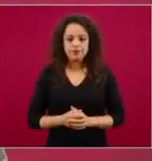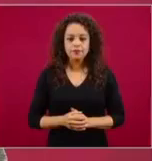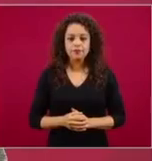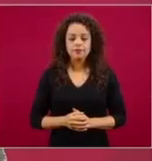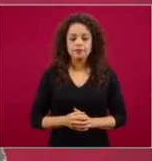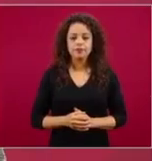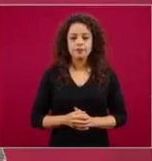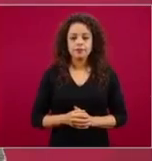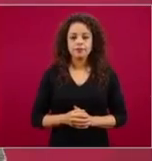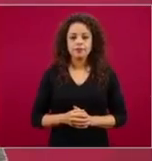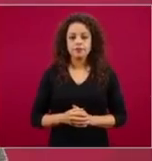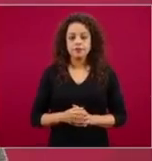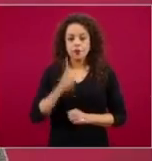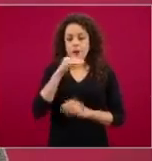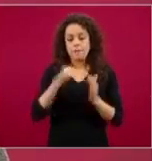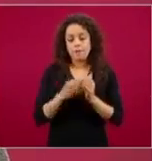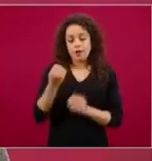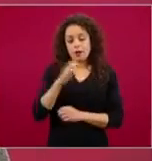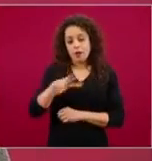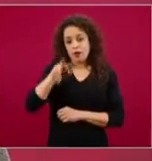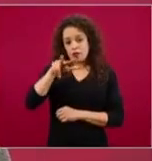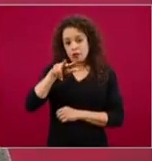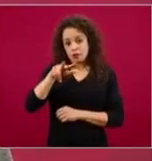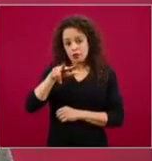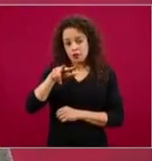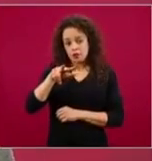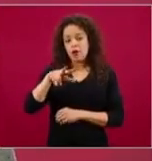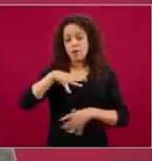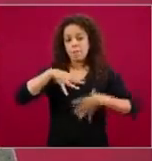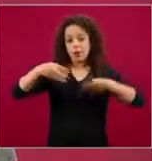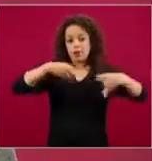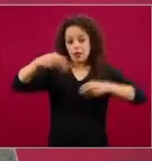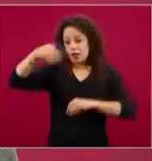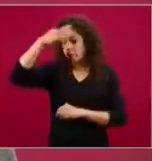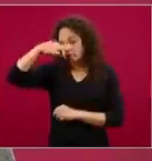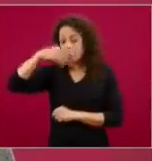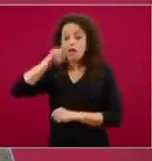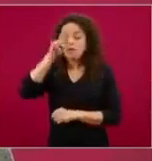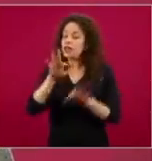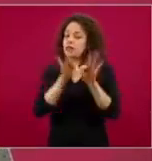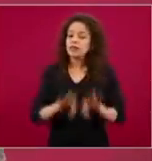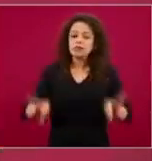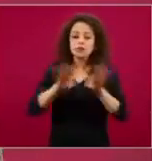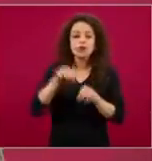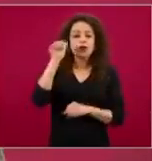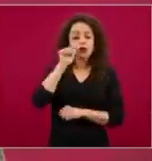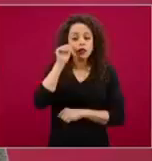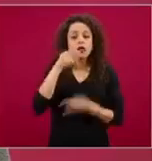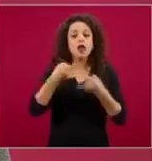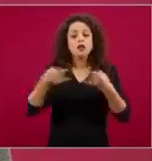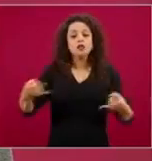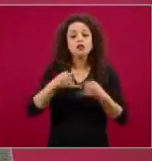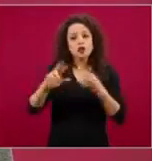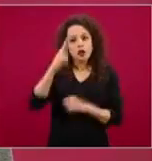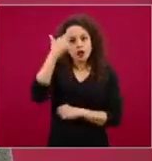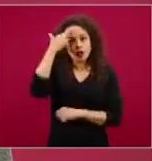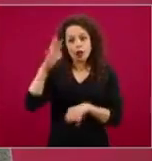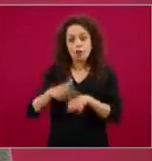influenza 1918, y es útil siempre recordar la historia, porque de la historia se aprenden lecciones,